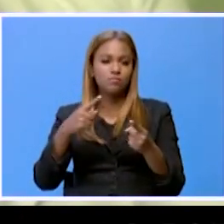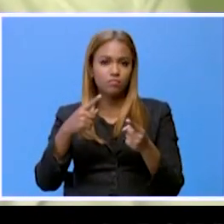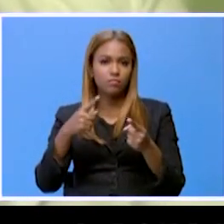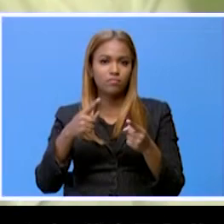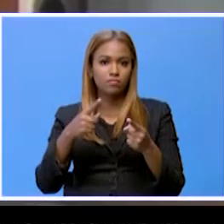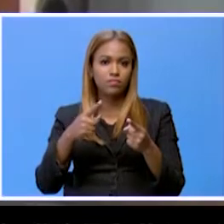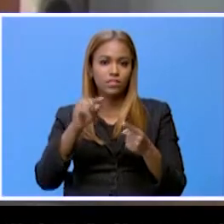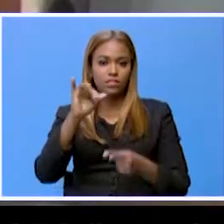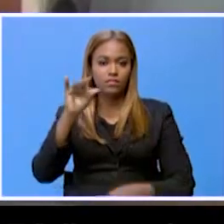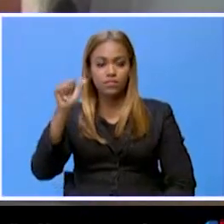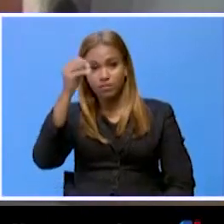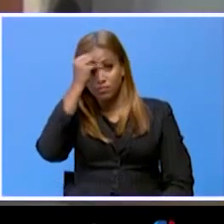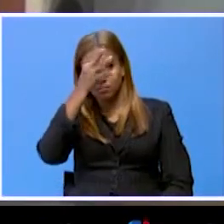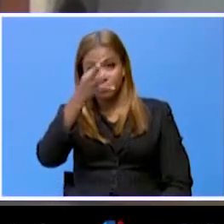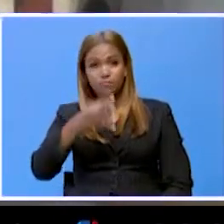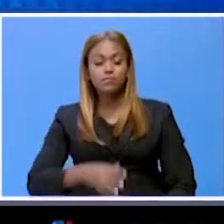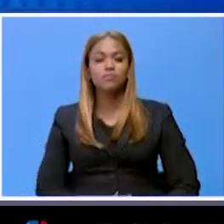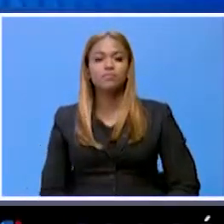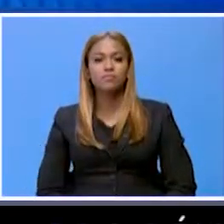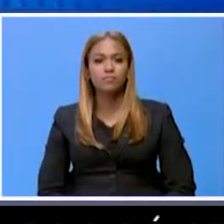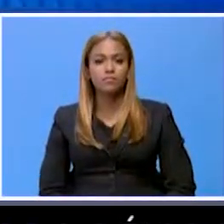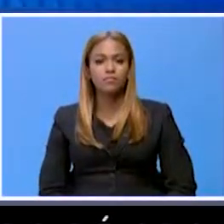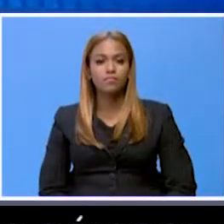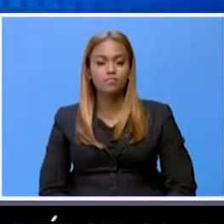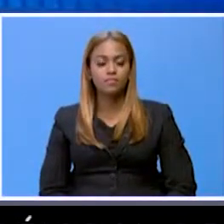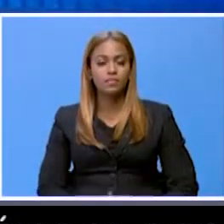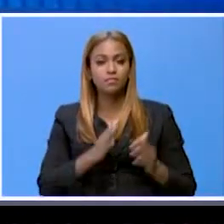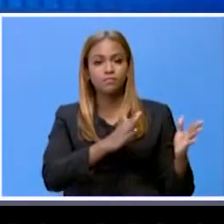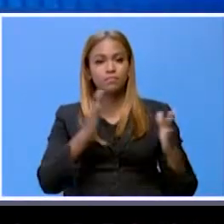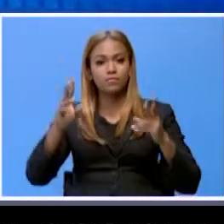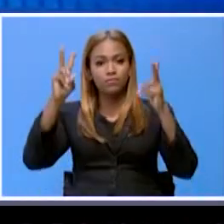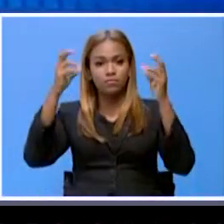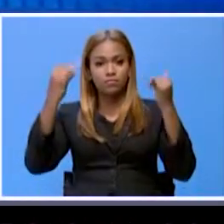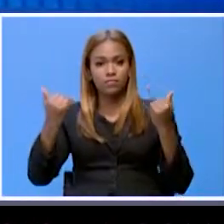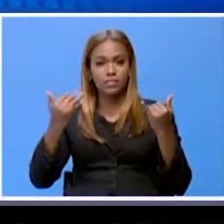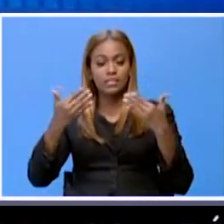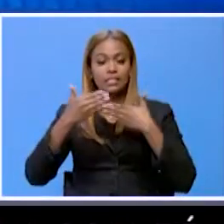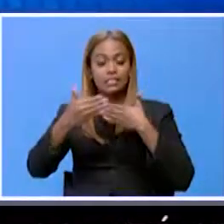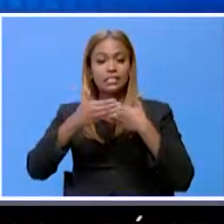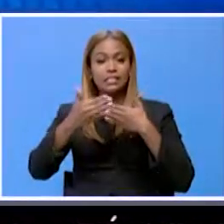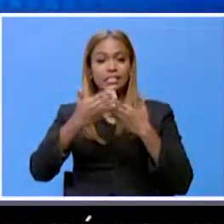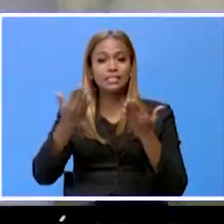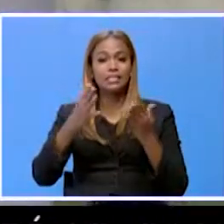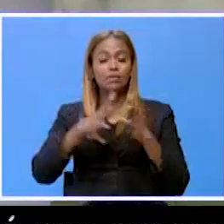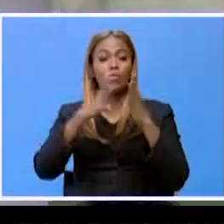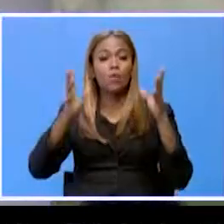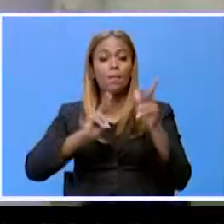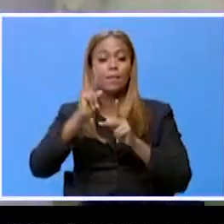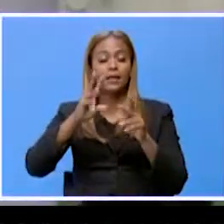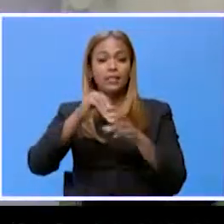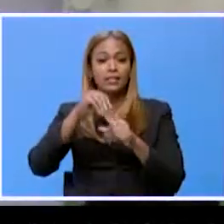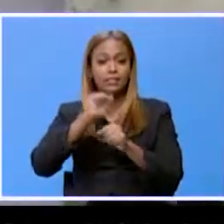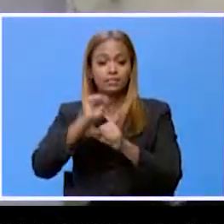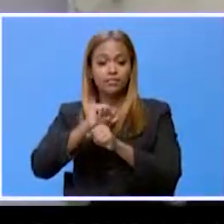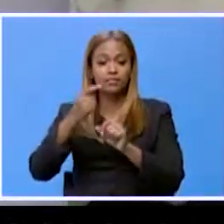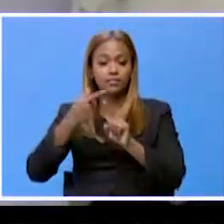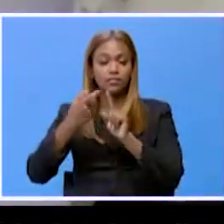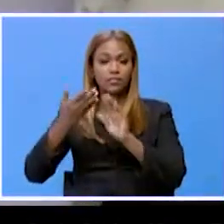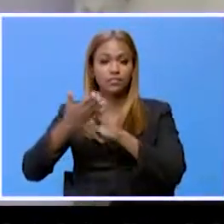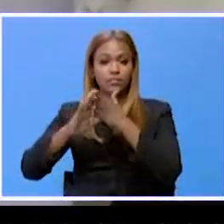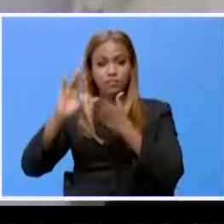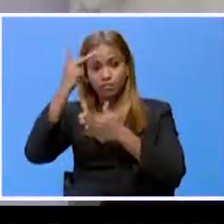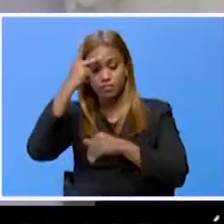Noticias, Silvia Infante. Ahora cambiamos de tema, señores. Cerca de cientos de empleados del Ayuntamiento del Distrito